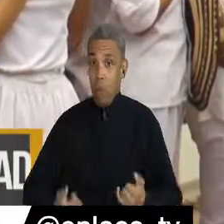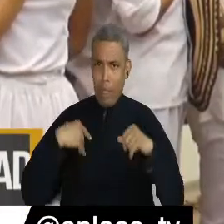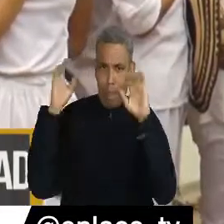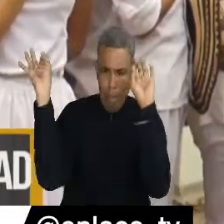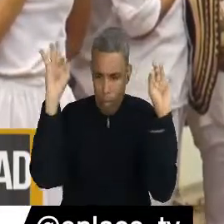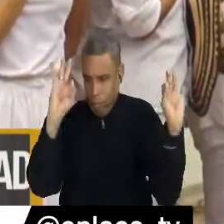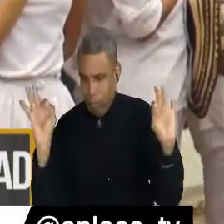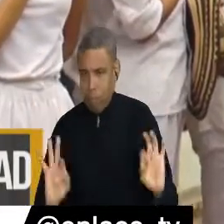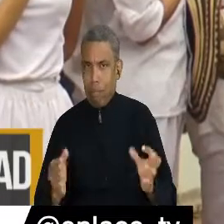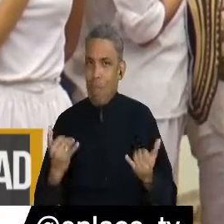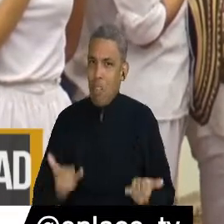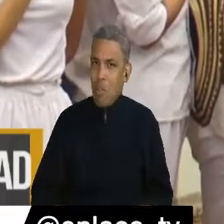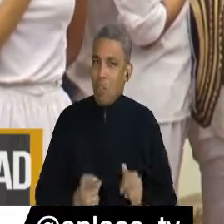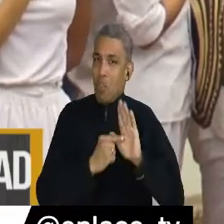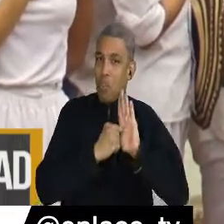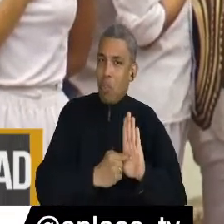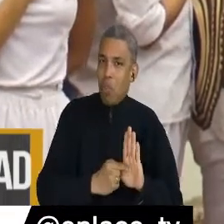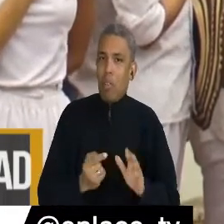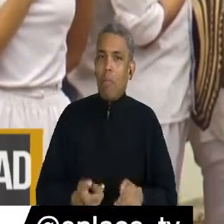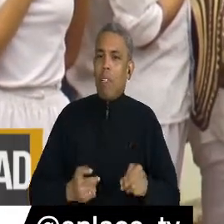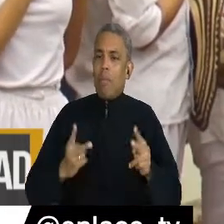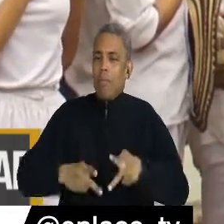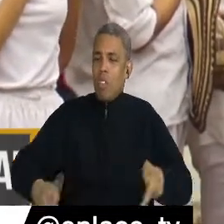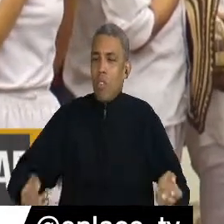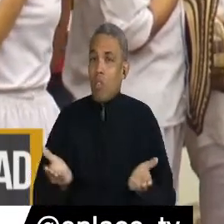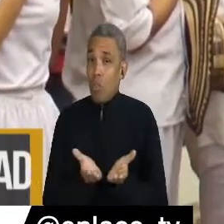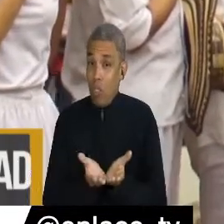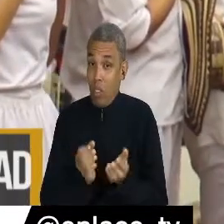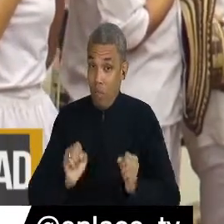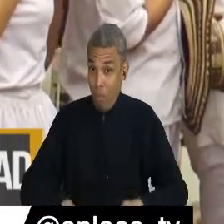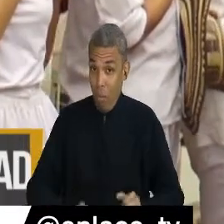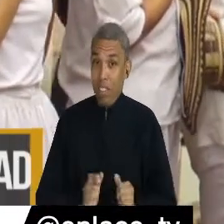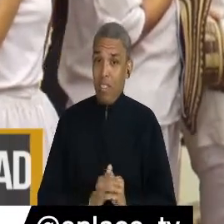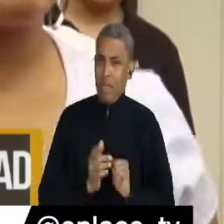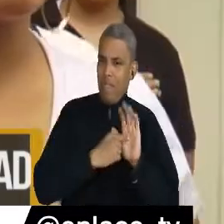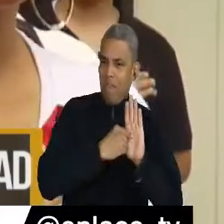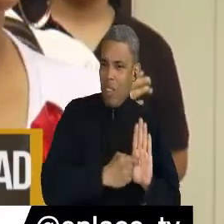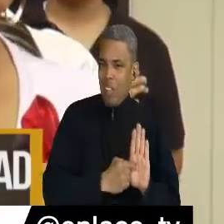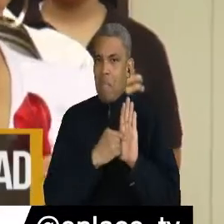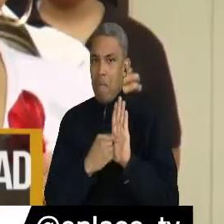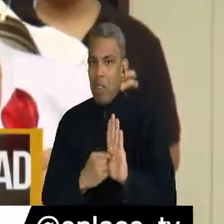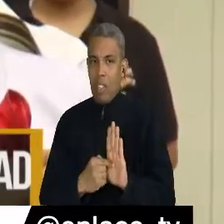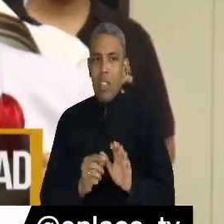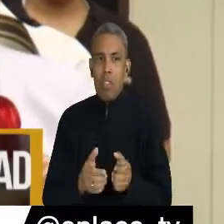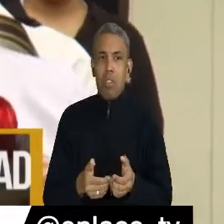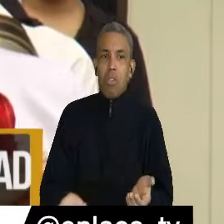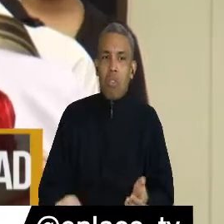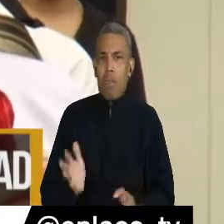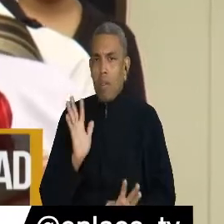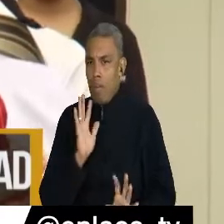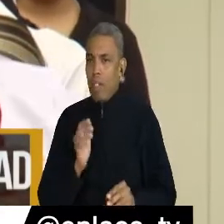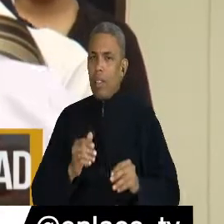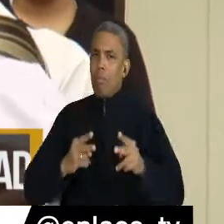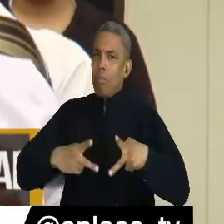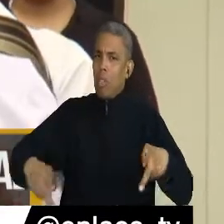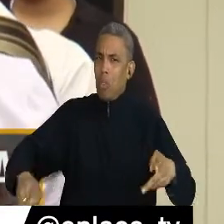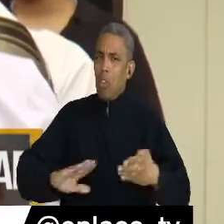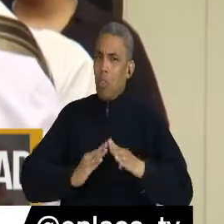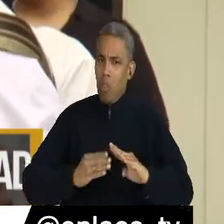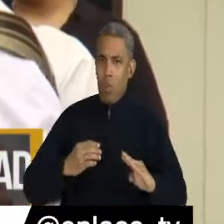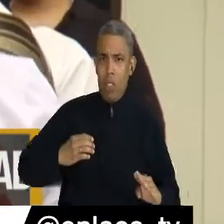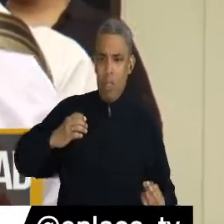evento donde vamos a llevar a nuestros estudiantes a que cada esquina de este sector entreguen un detalle, recordándole a los barranqueños y a los que no